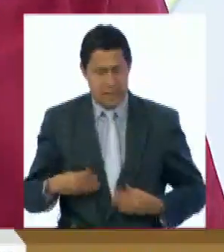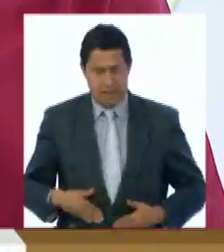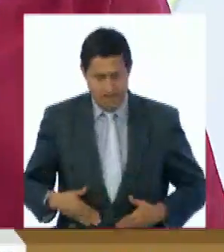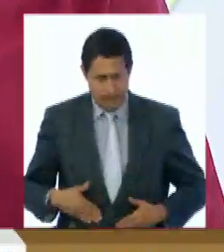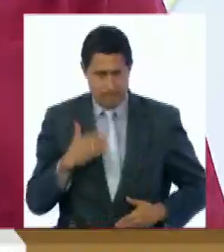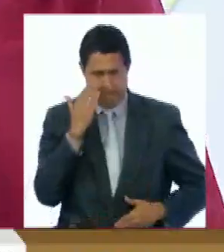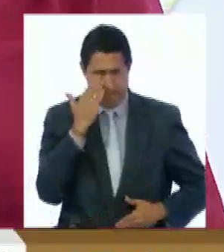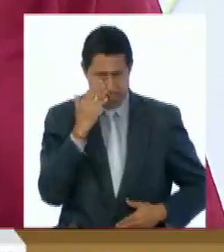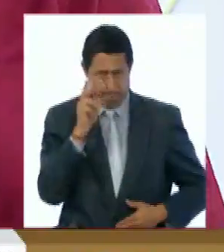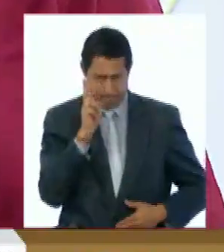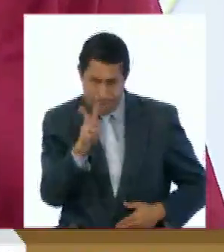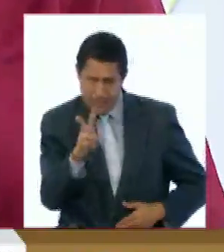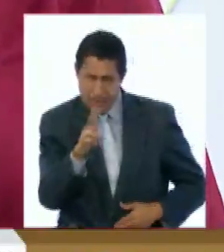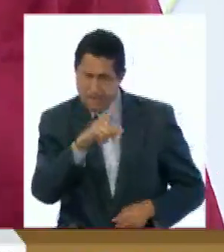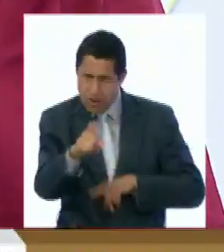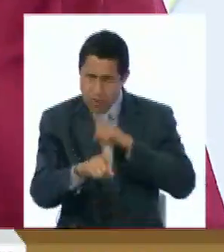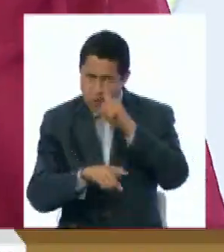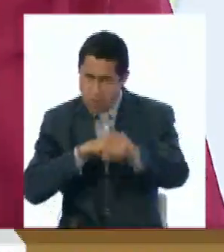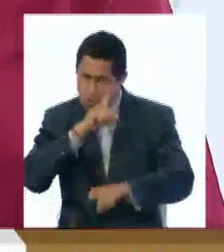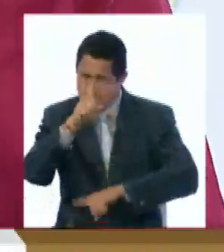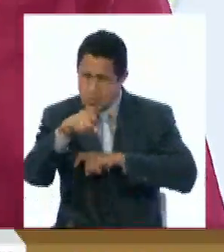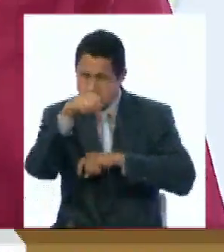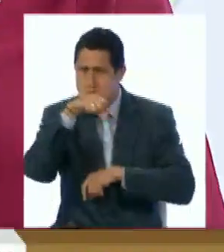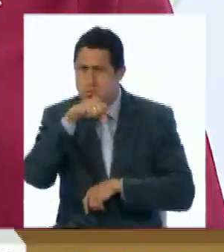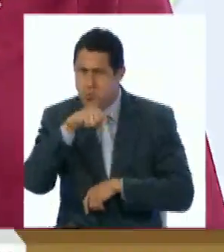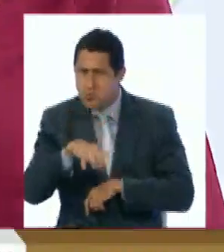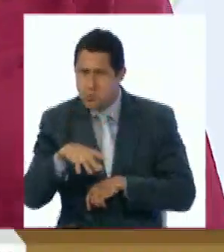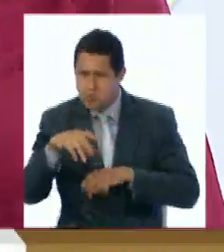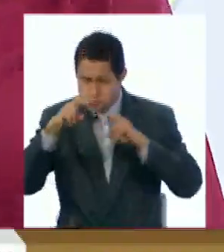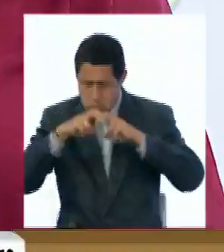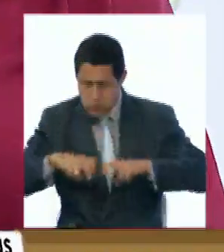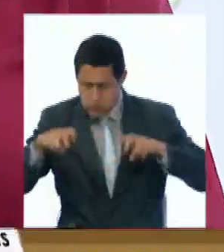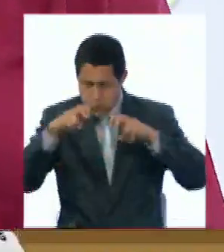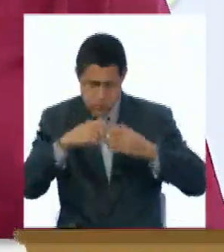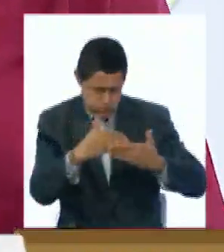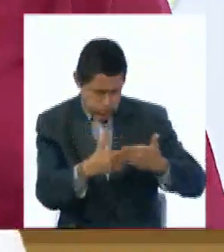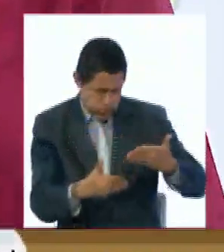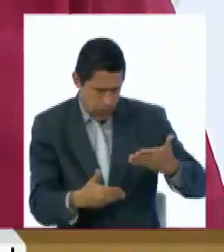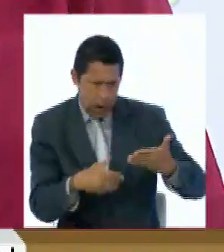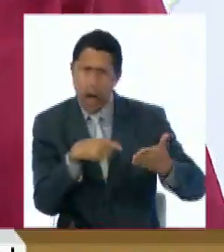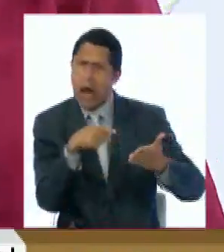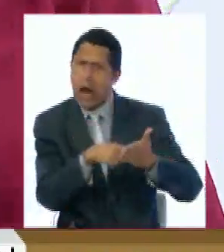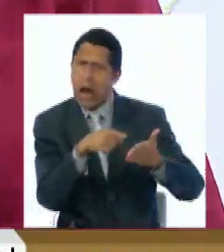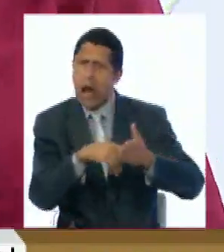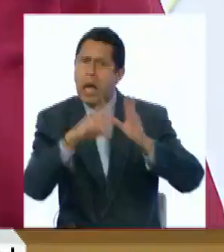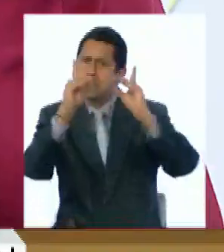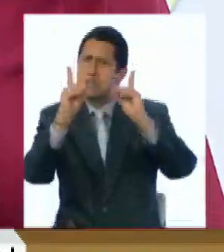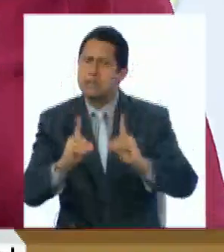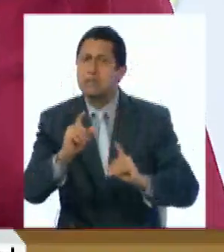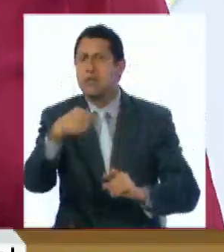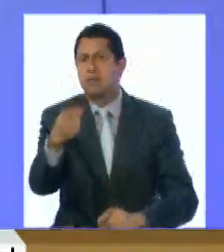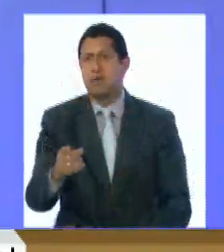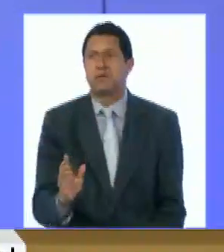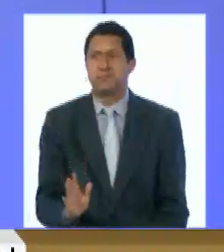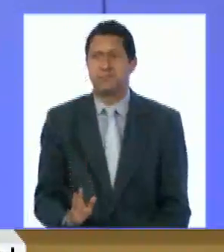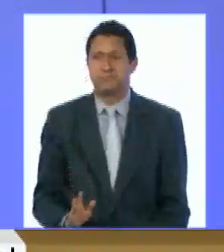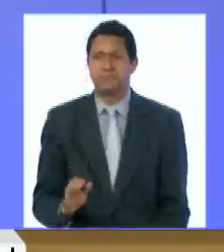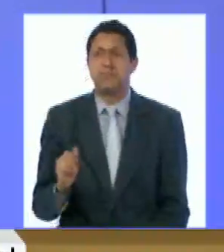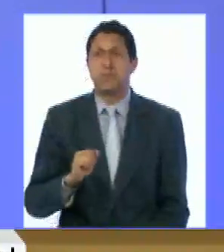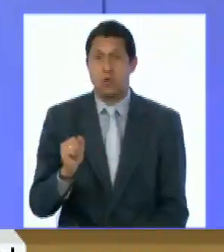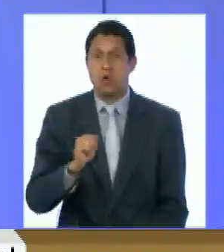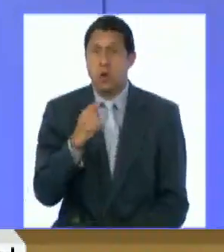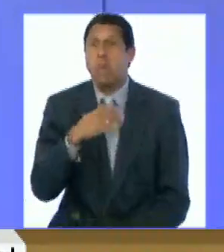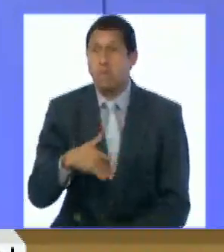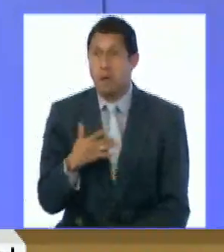o un buen interrogatorio un análisis de todos esos exámenes y en base a eso es que se hace un diagnóstico pero de igual manera esta